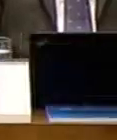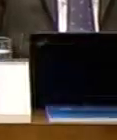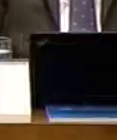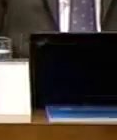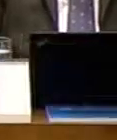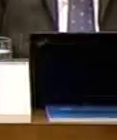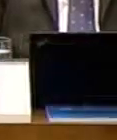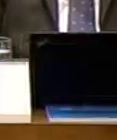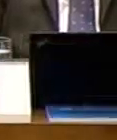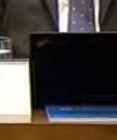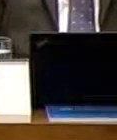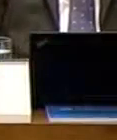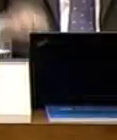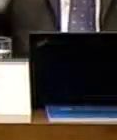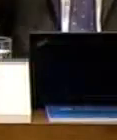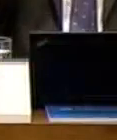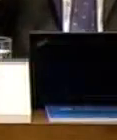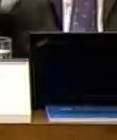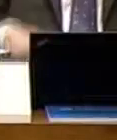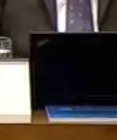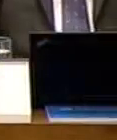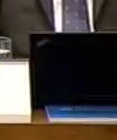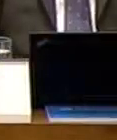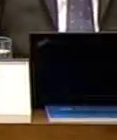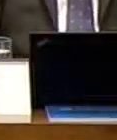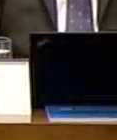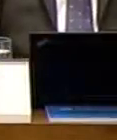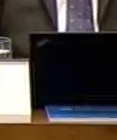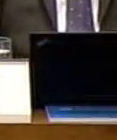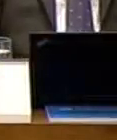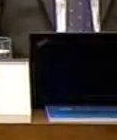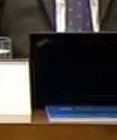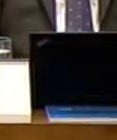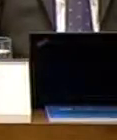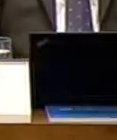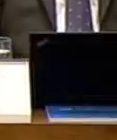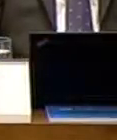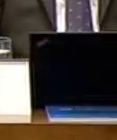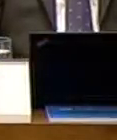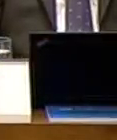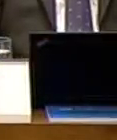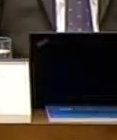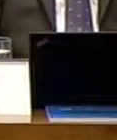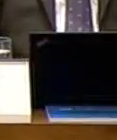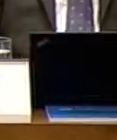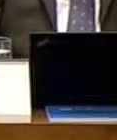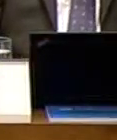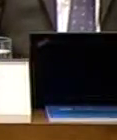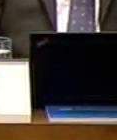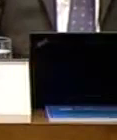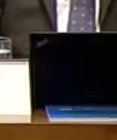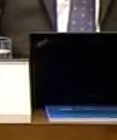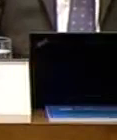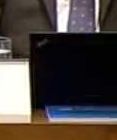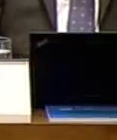Continuando entonces con las intervenciones, corresponde hacer uso de la palabra al honorable diputado, integrante de la Comisión de